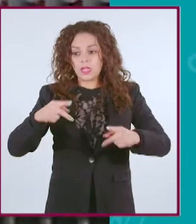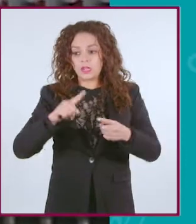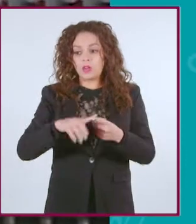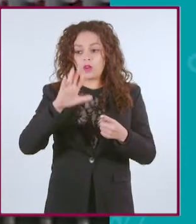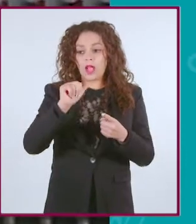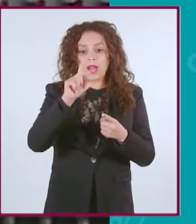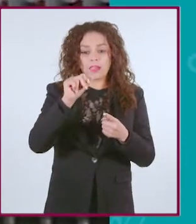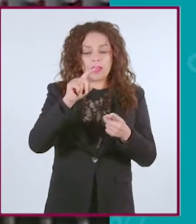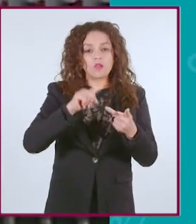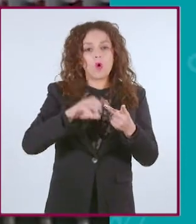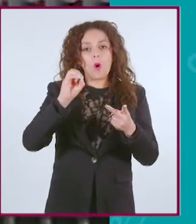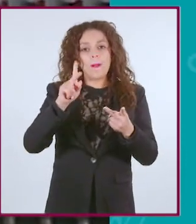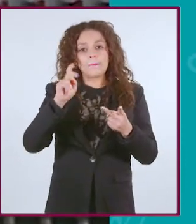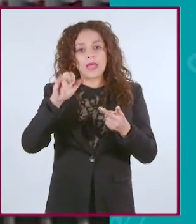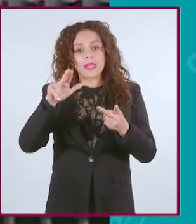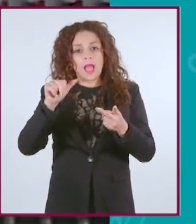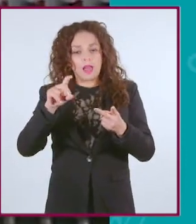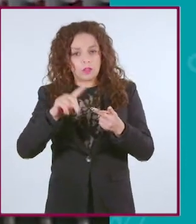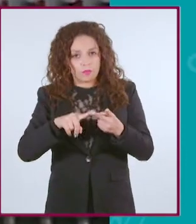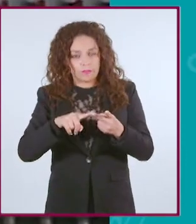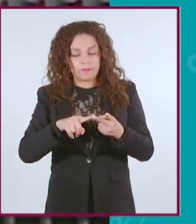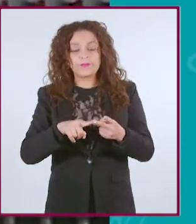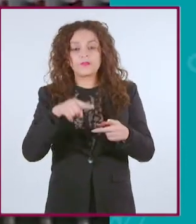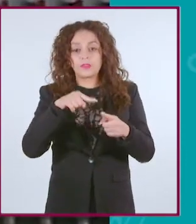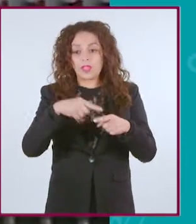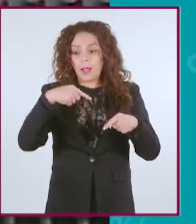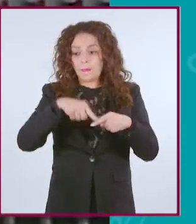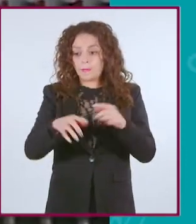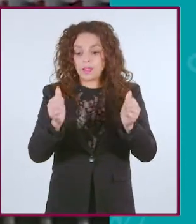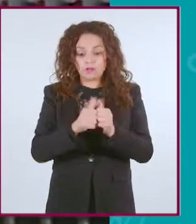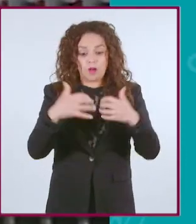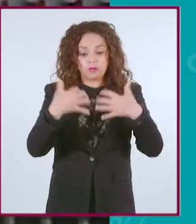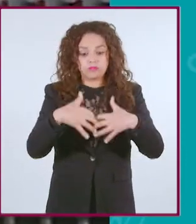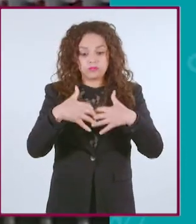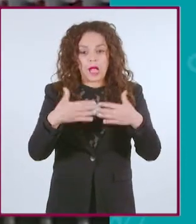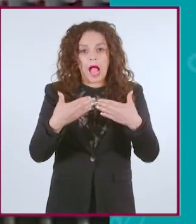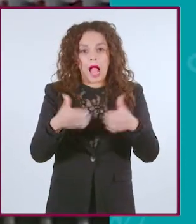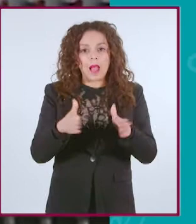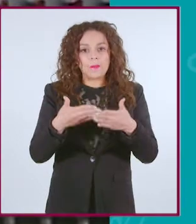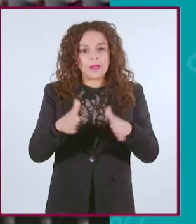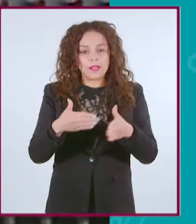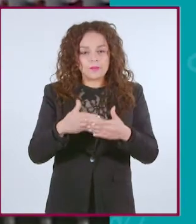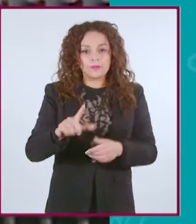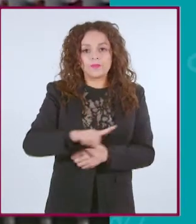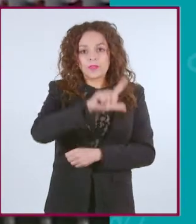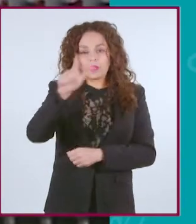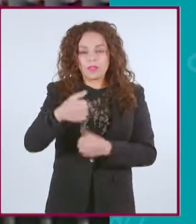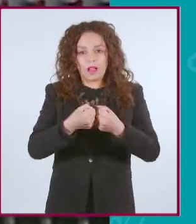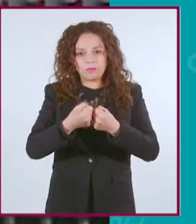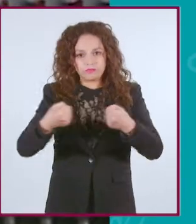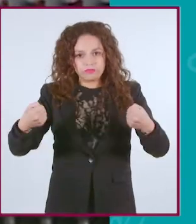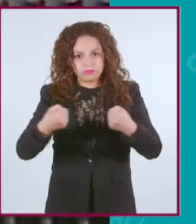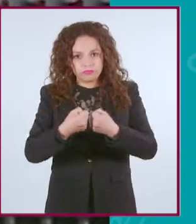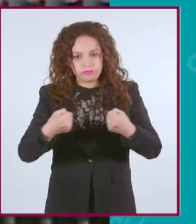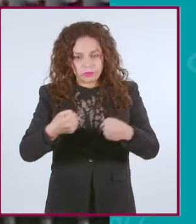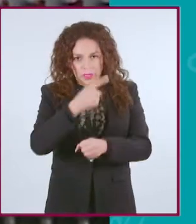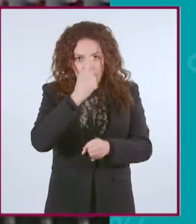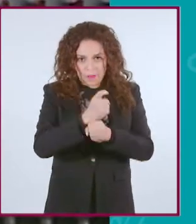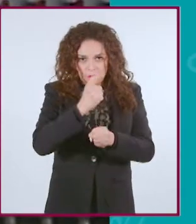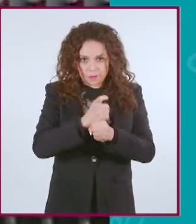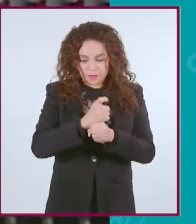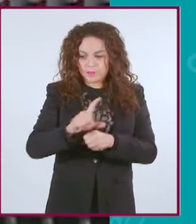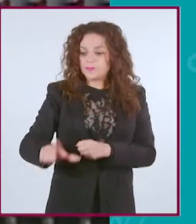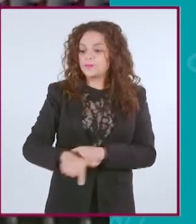peinado. Empezamos con la abridora, después seguimos con el estirador de primer paso, después